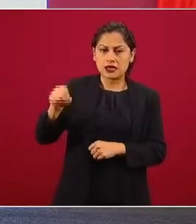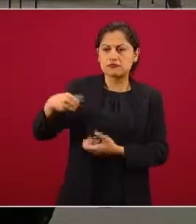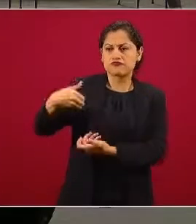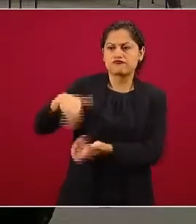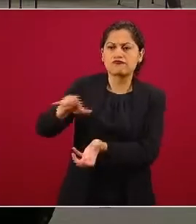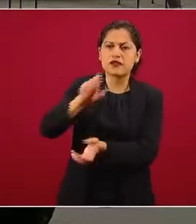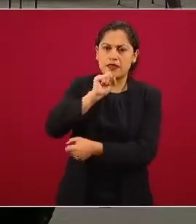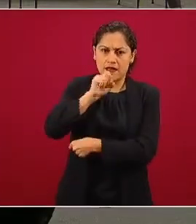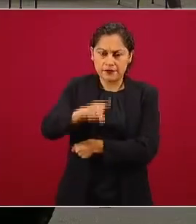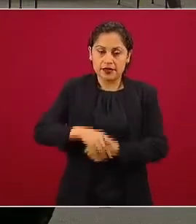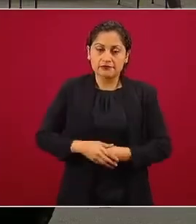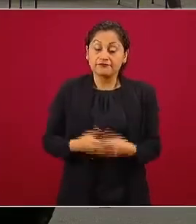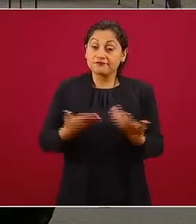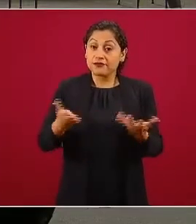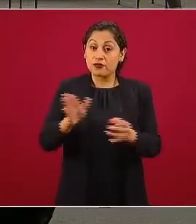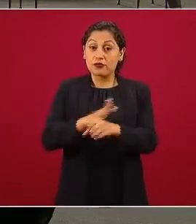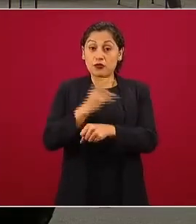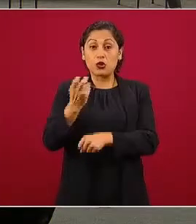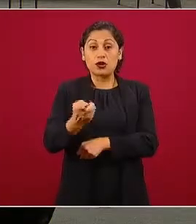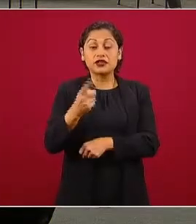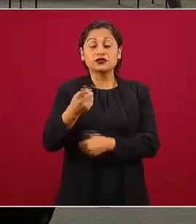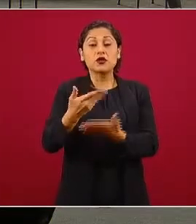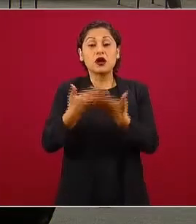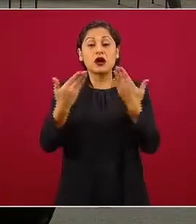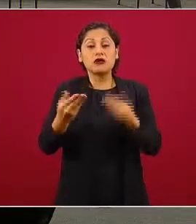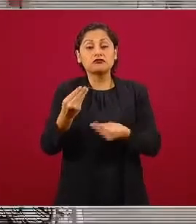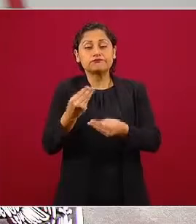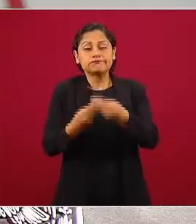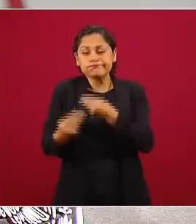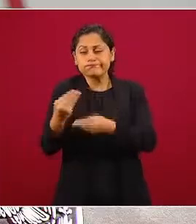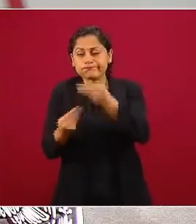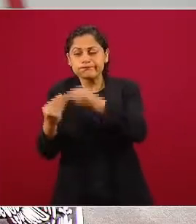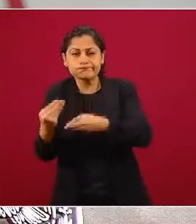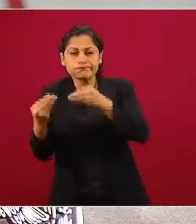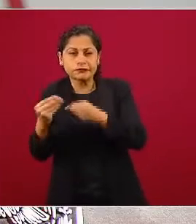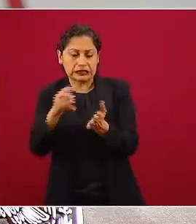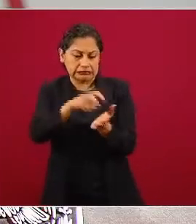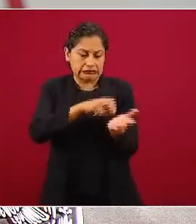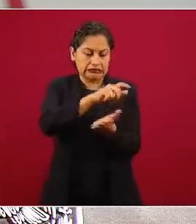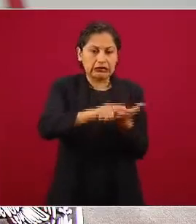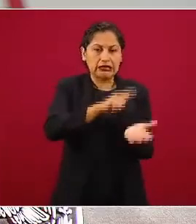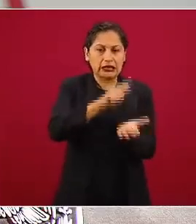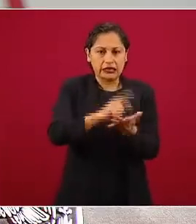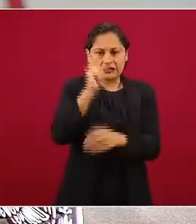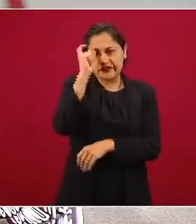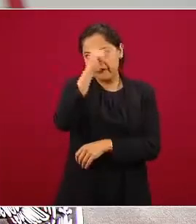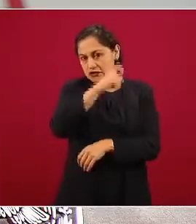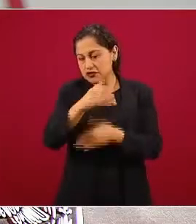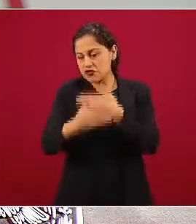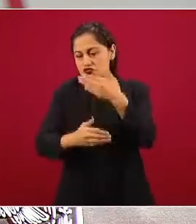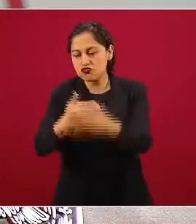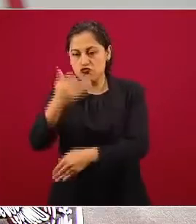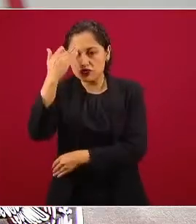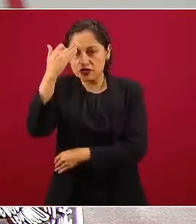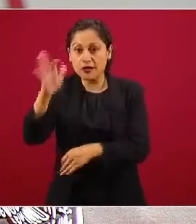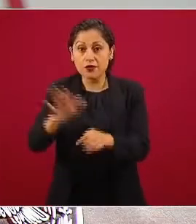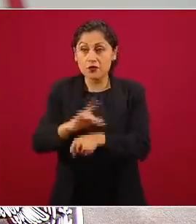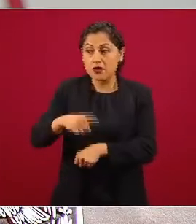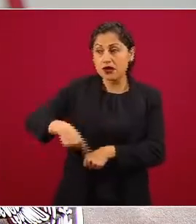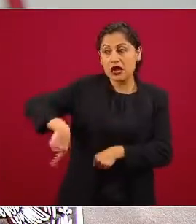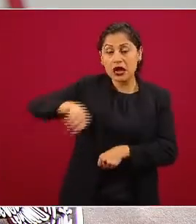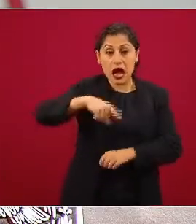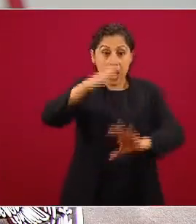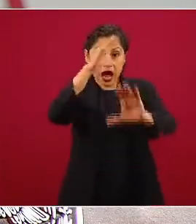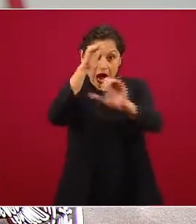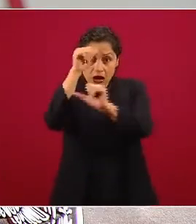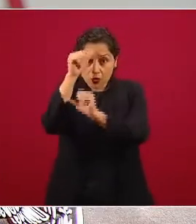discusión que siempre se da aquí y que a veces hace que las reformas se vayan retrasando es en el nuevo mecanismo cuánto se va a aportar y quién va a